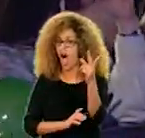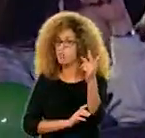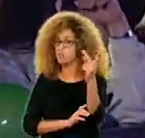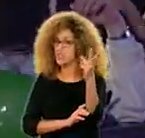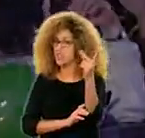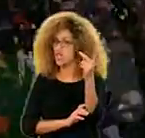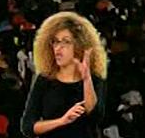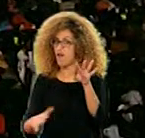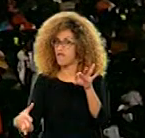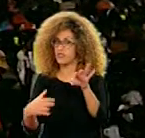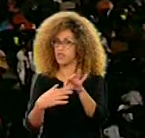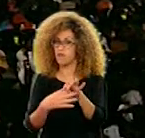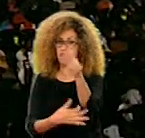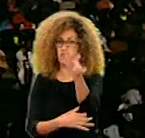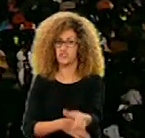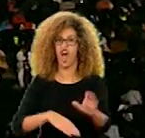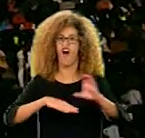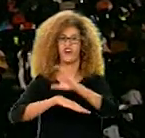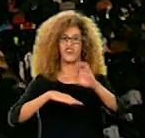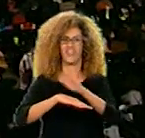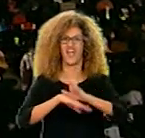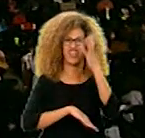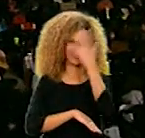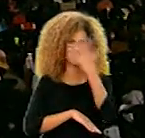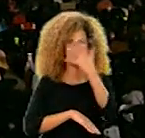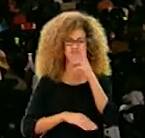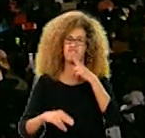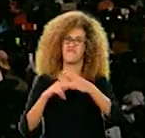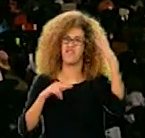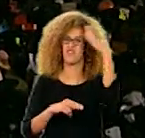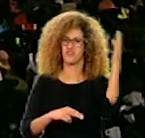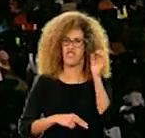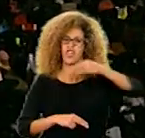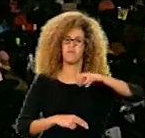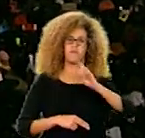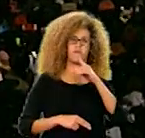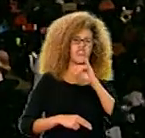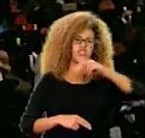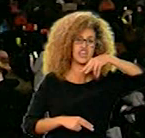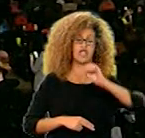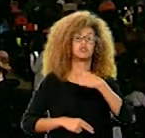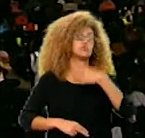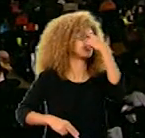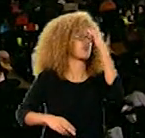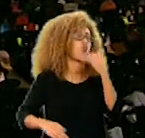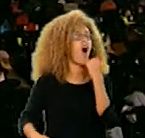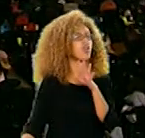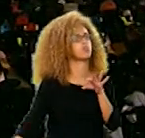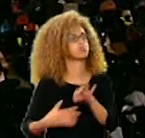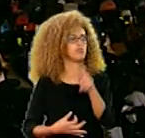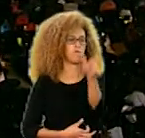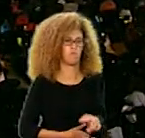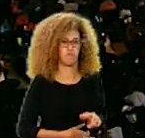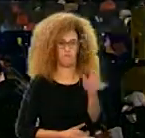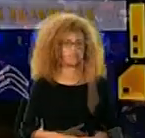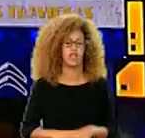ver con el apellido de la concejal de carnaval de Inmaculada Medina? La Medina, me da a mí la sensación de que tiene que ver con